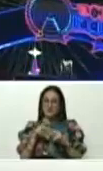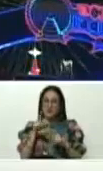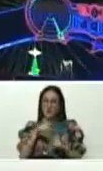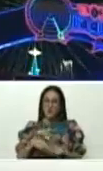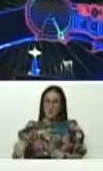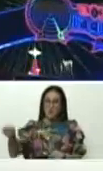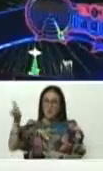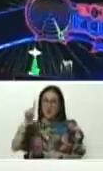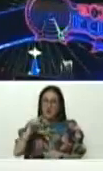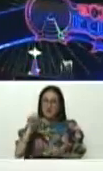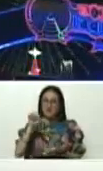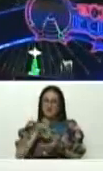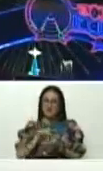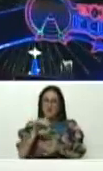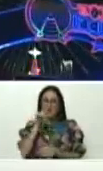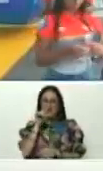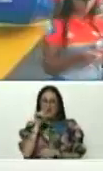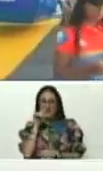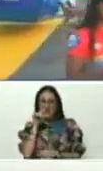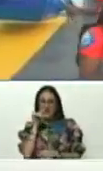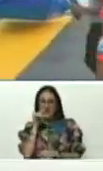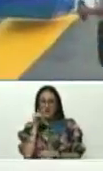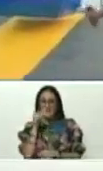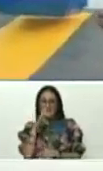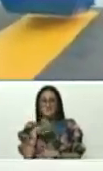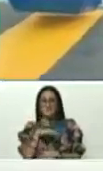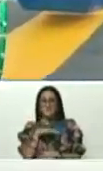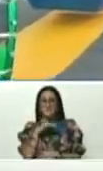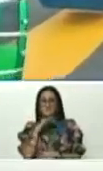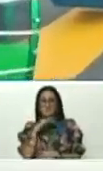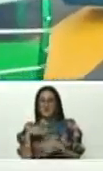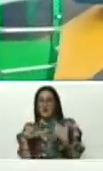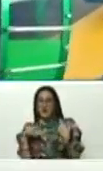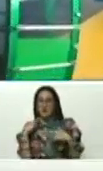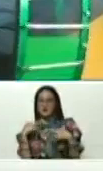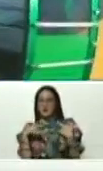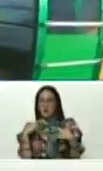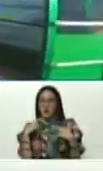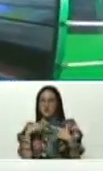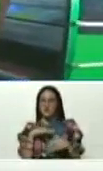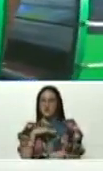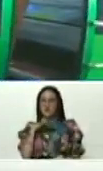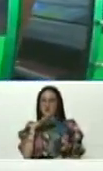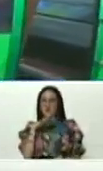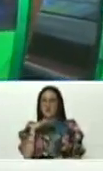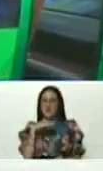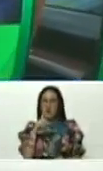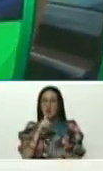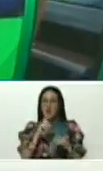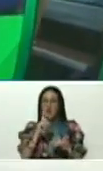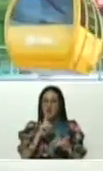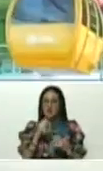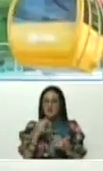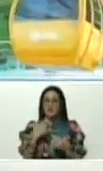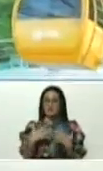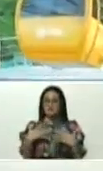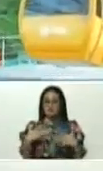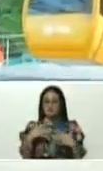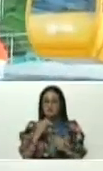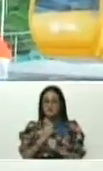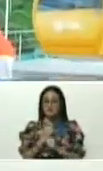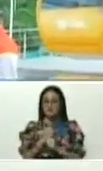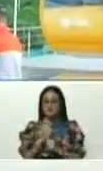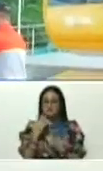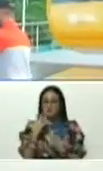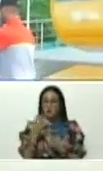ruedas, tenemos centros de videojuegos, se ha llenado de restaurantes La Guaira también, de heladería, de lugares extraordinarios donde la